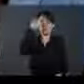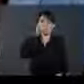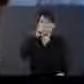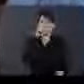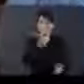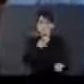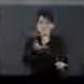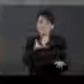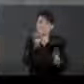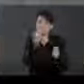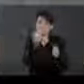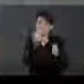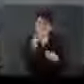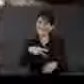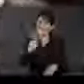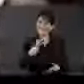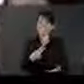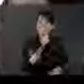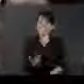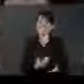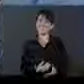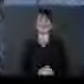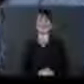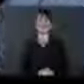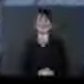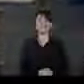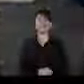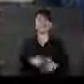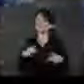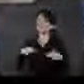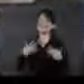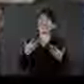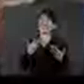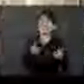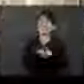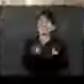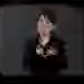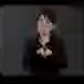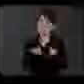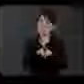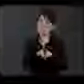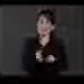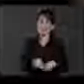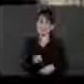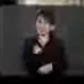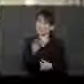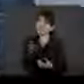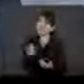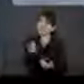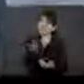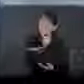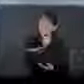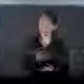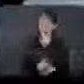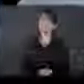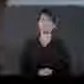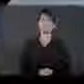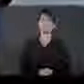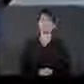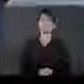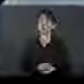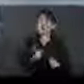Pero... es una buena noticia. No te preocupes. Yo trabajo el próximo año. Te lo merecí.